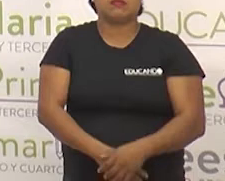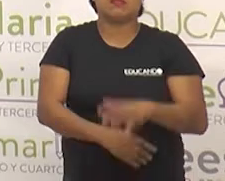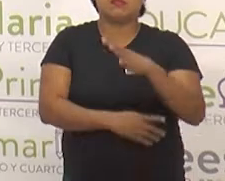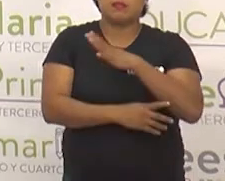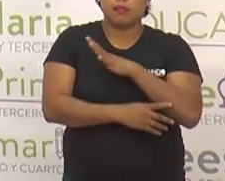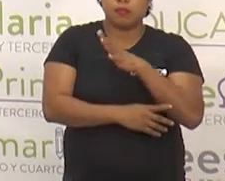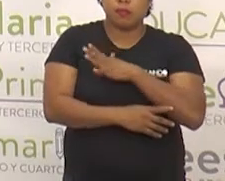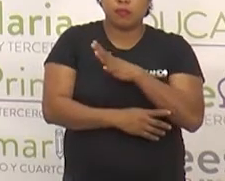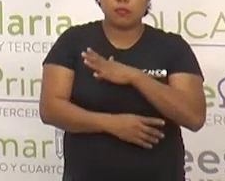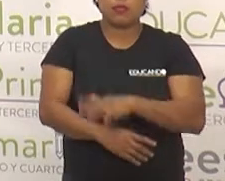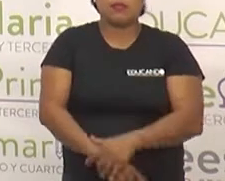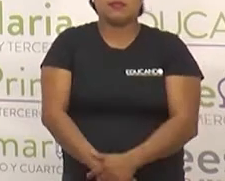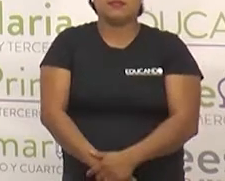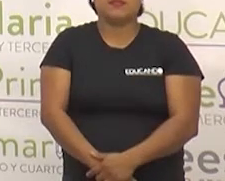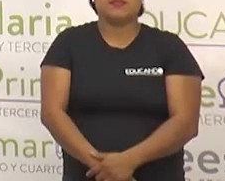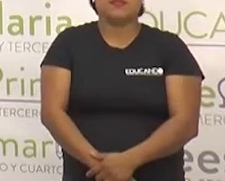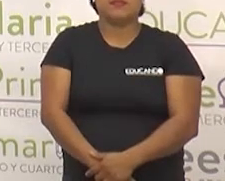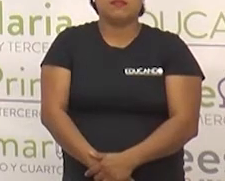Hay